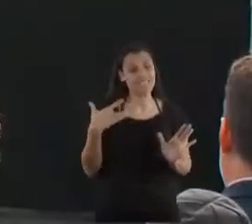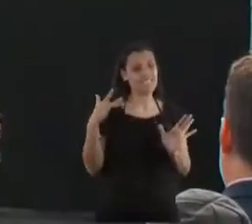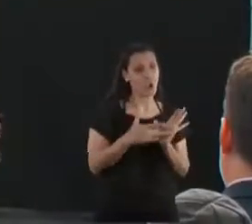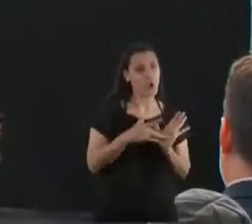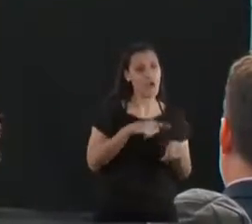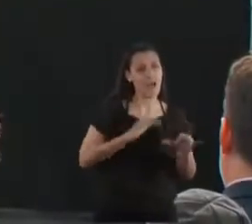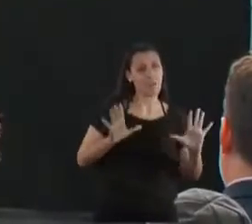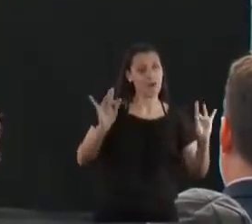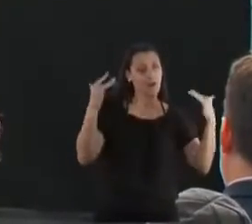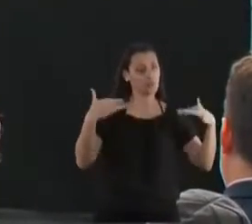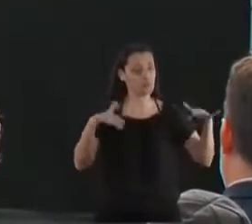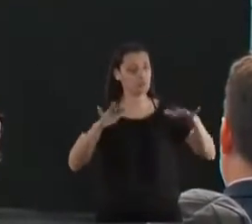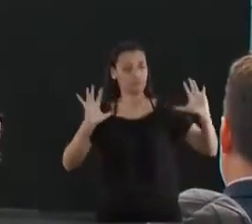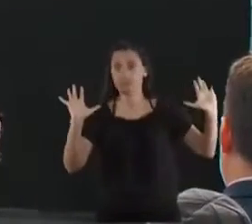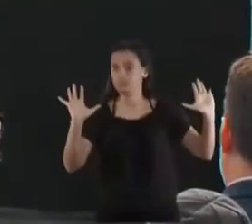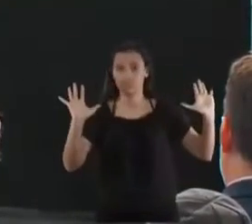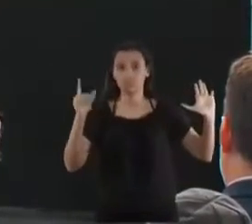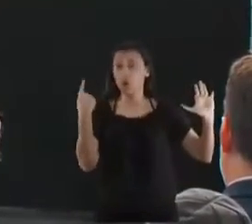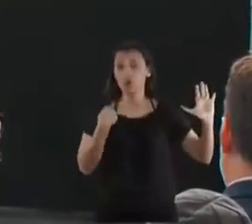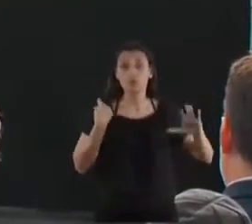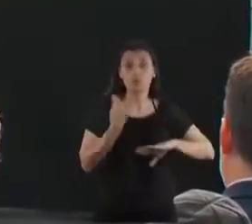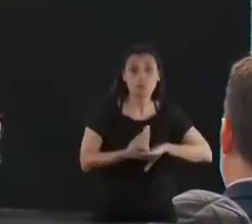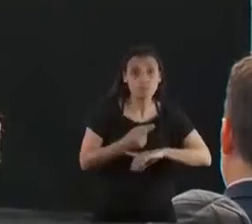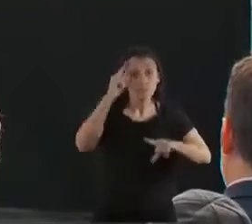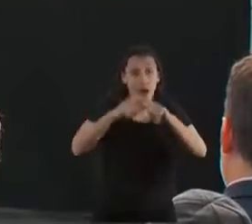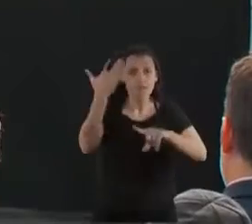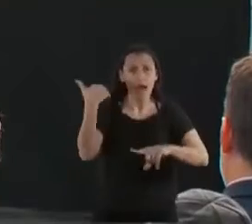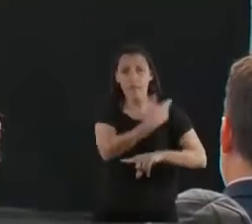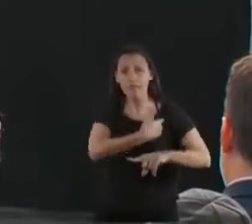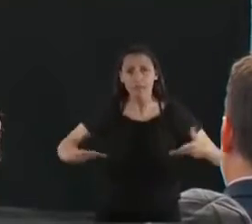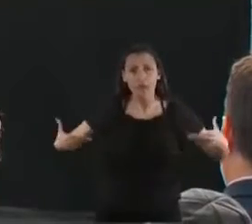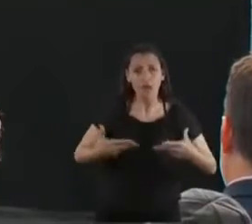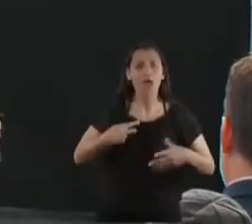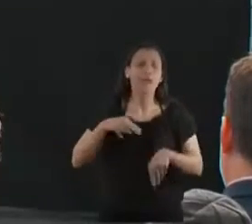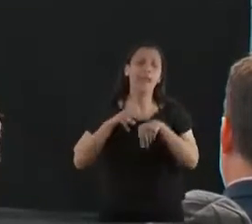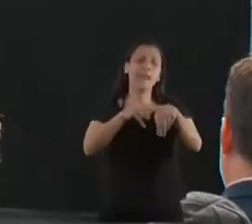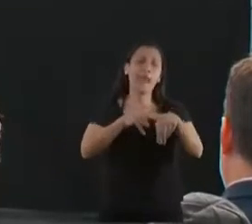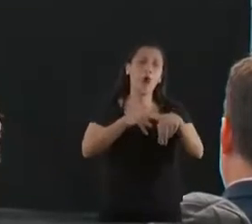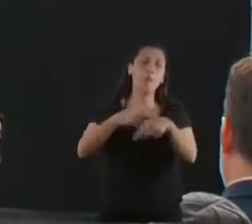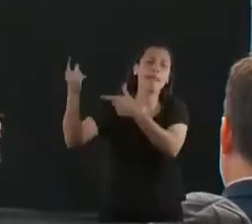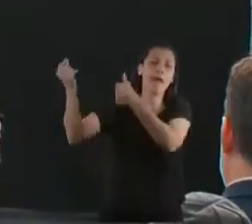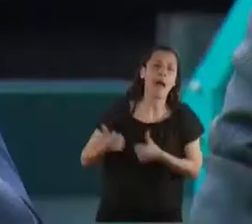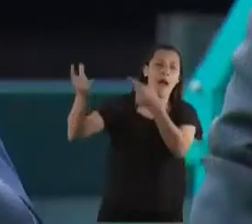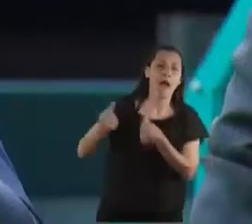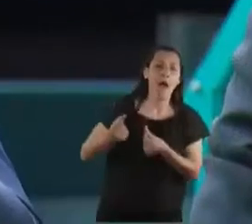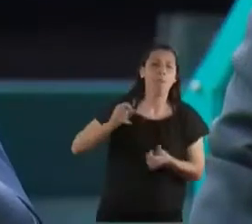de los tiempos. Vinimos después de los que le recomendaban importar antes que